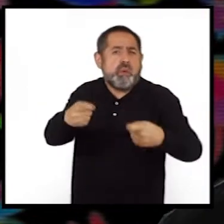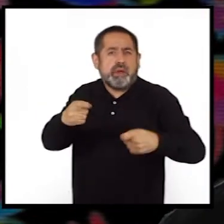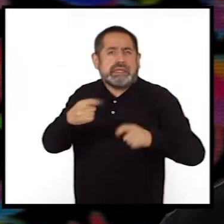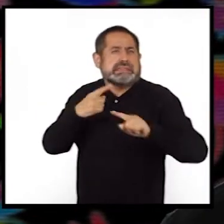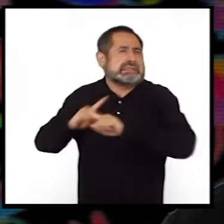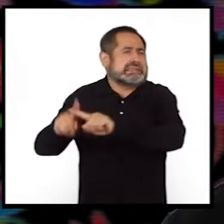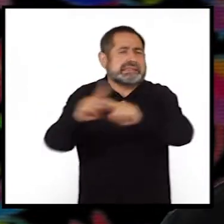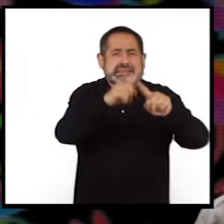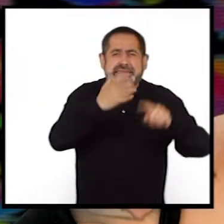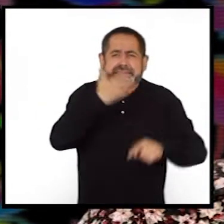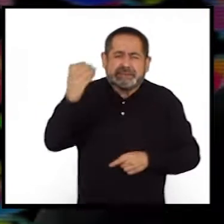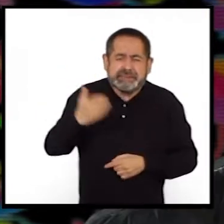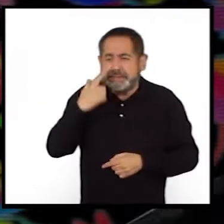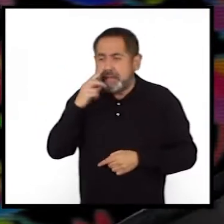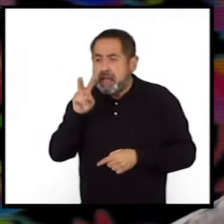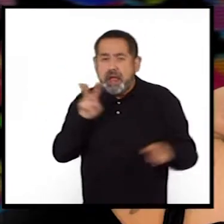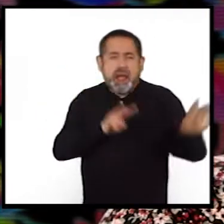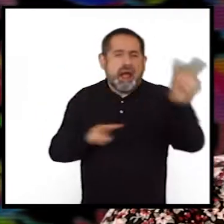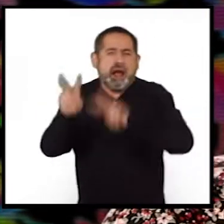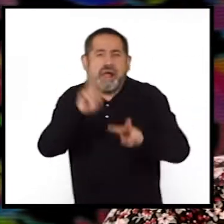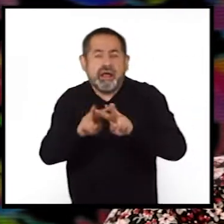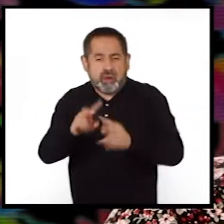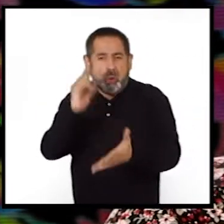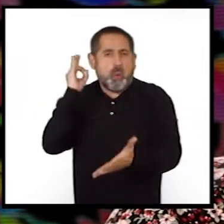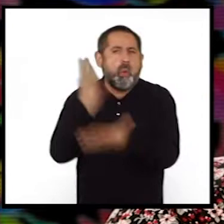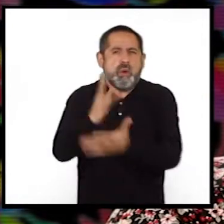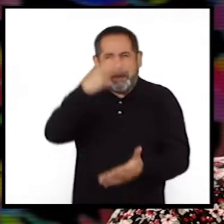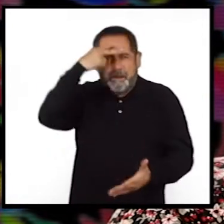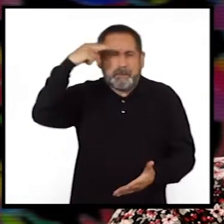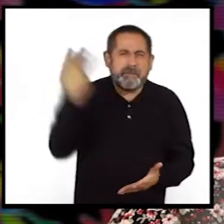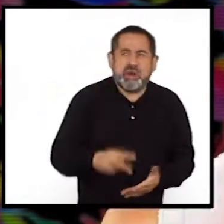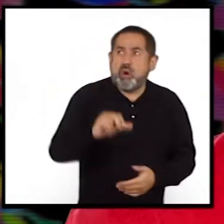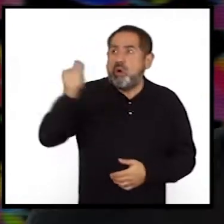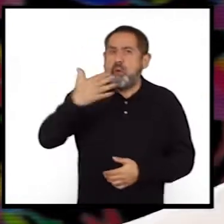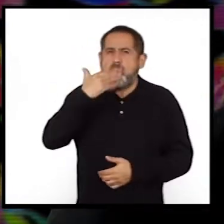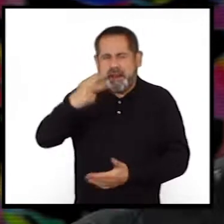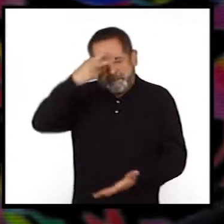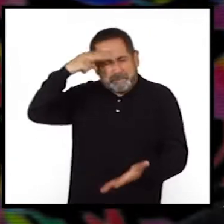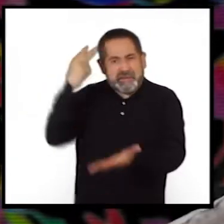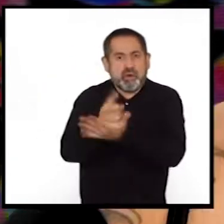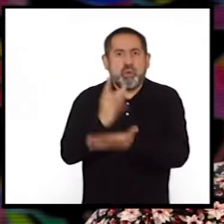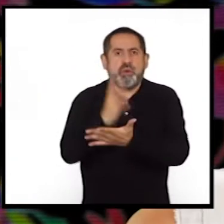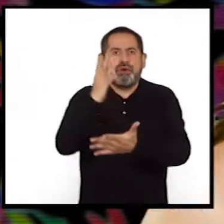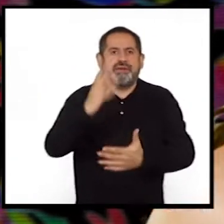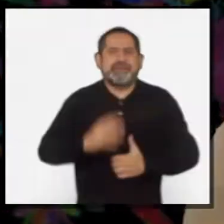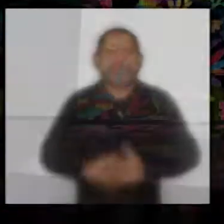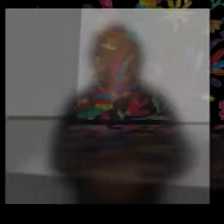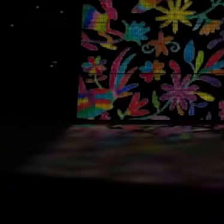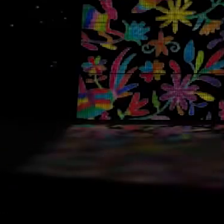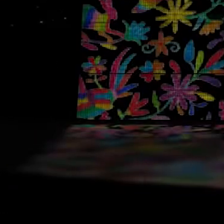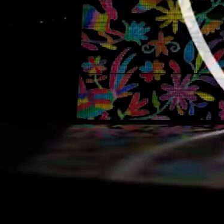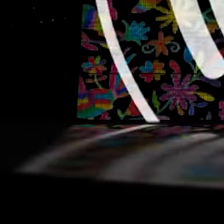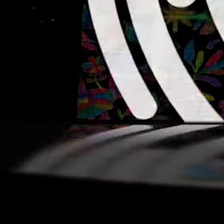histórica, de colores, sabores, tradiciones y figuras que solo en México existen.